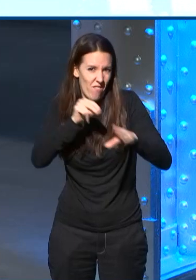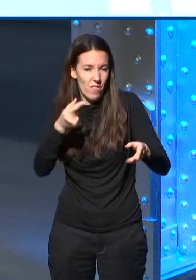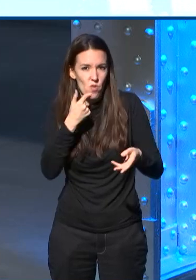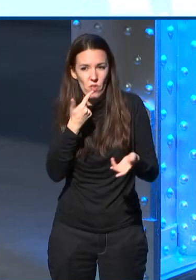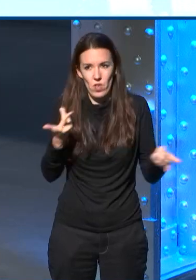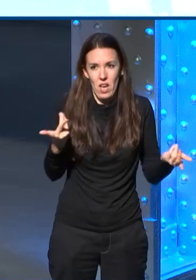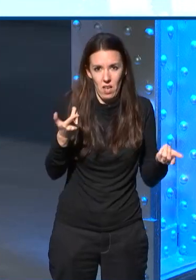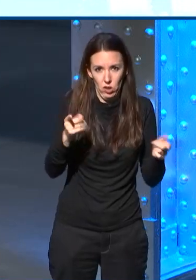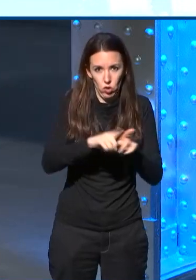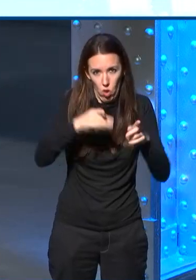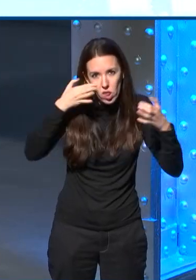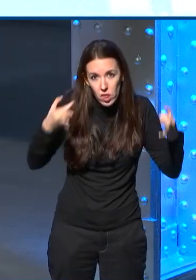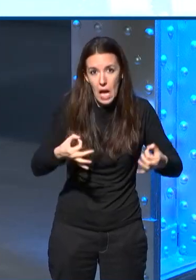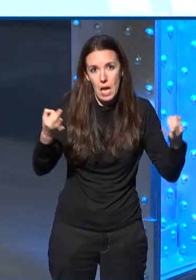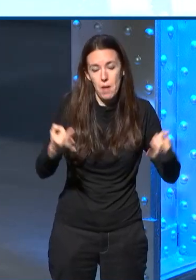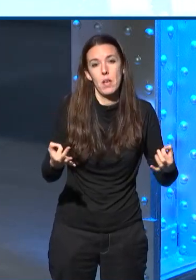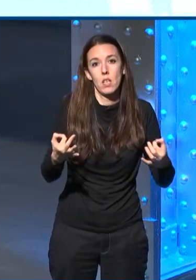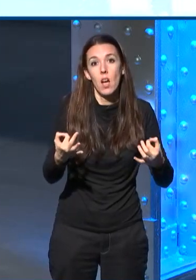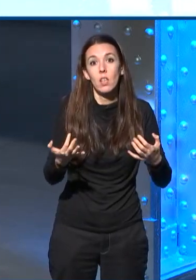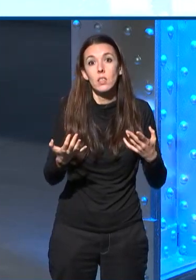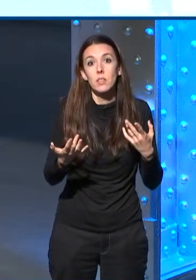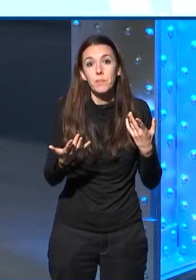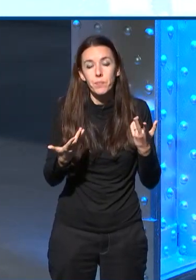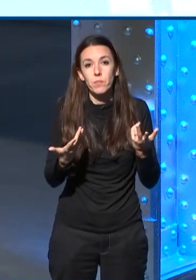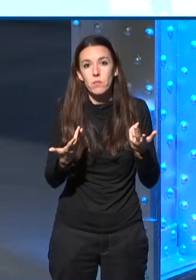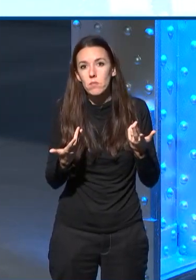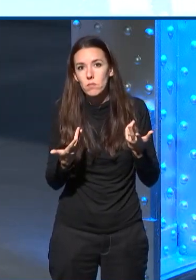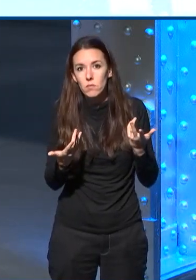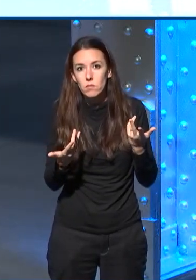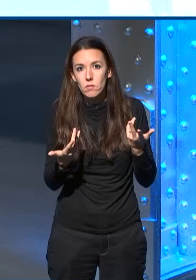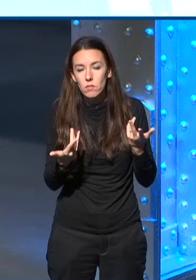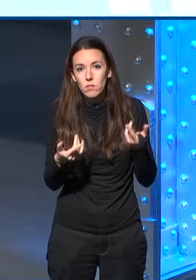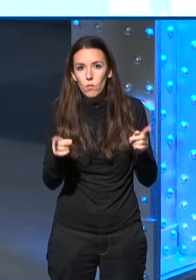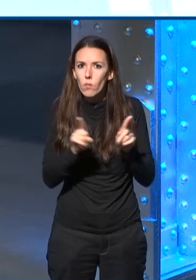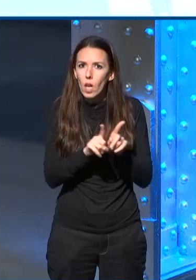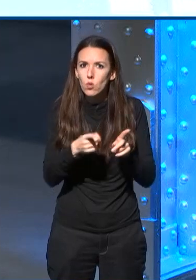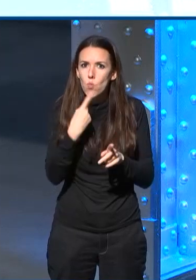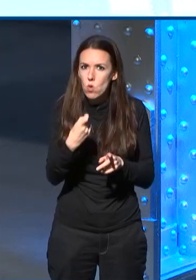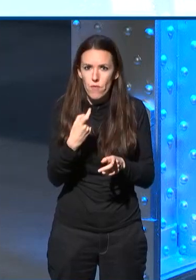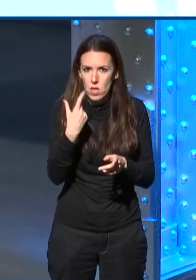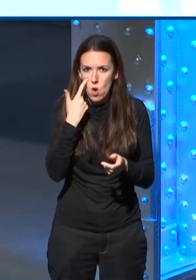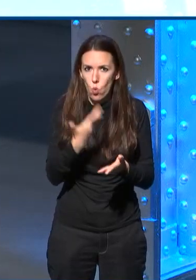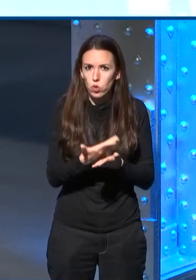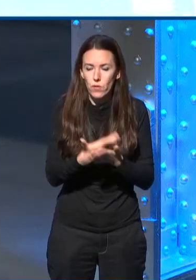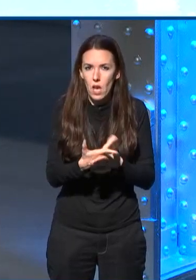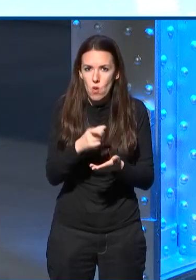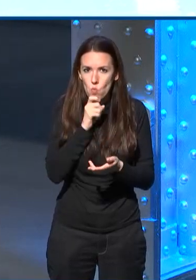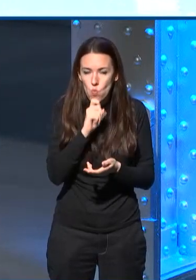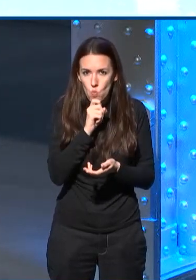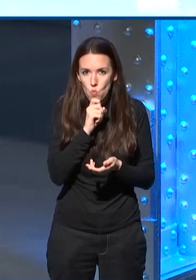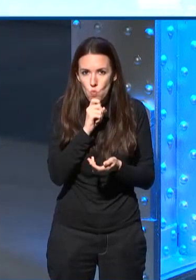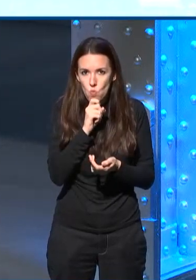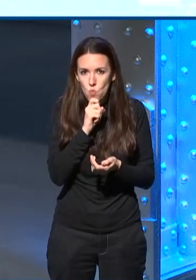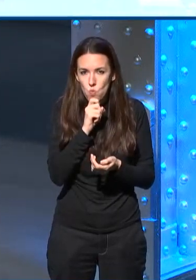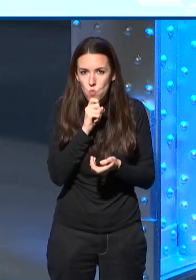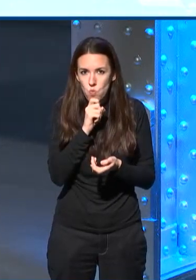pero un congo de verdad. Y entonces, esto es muy difícil de justificar, porque la gente dice, joder, lo que me cuesta